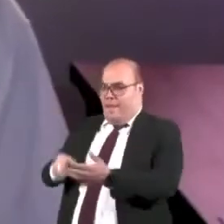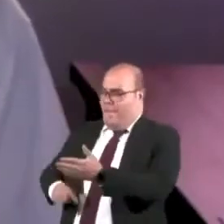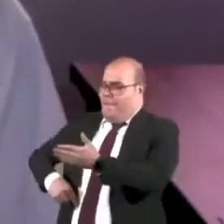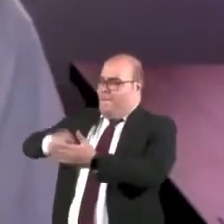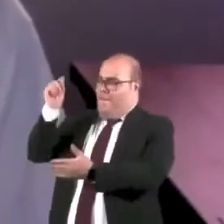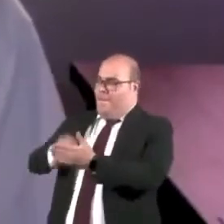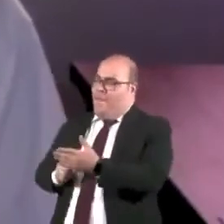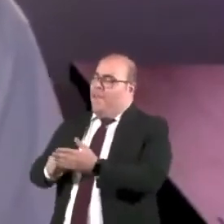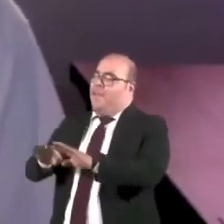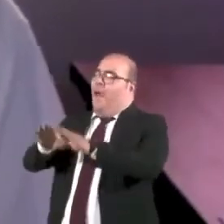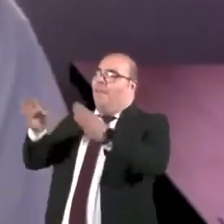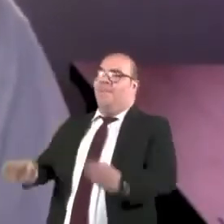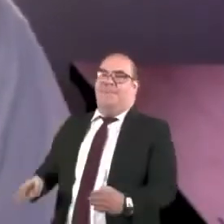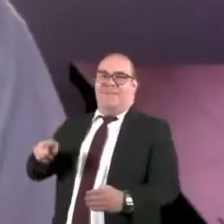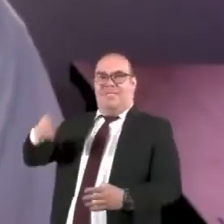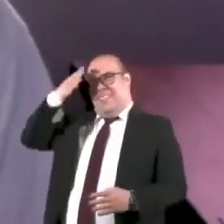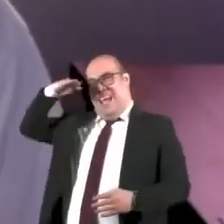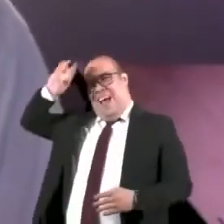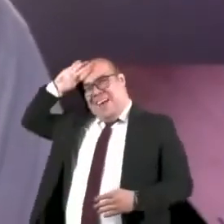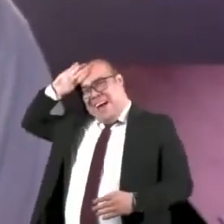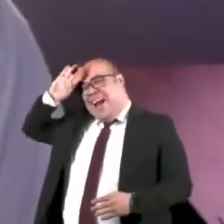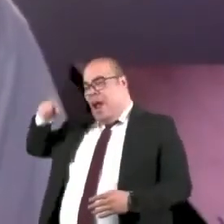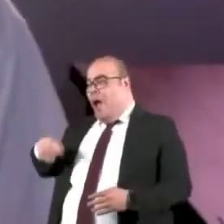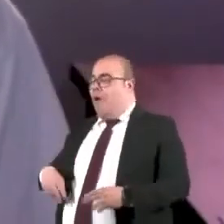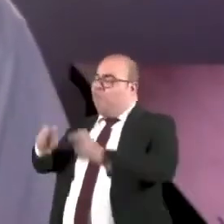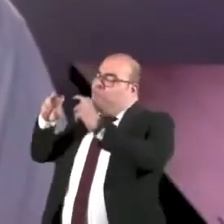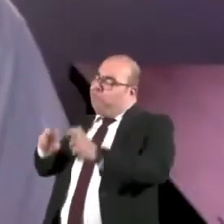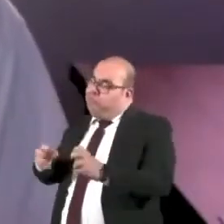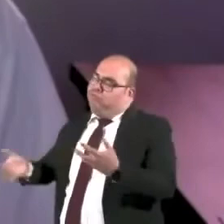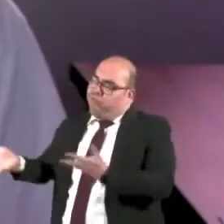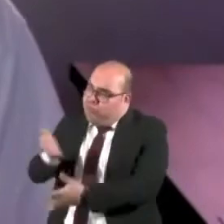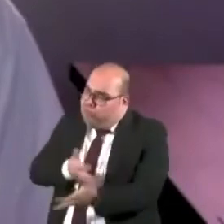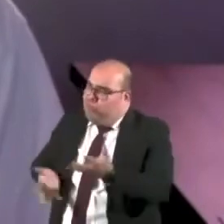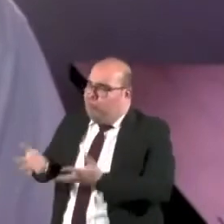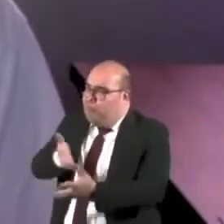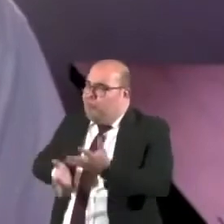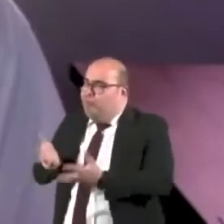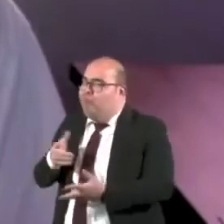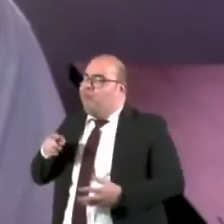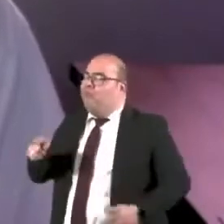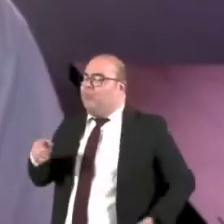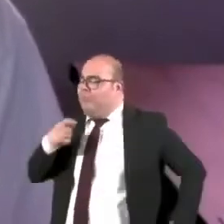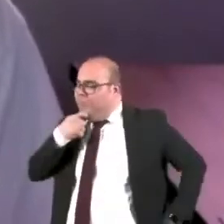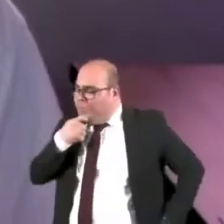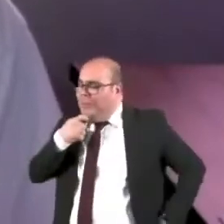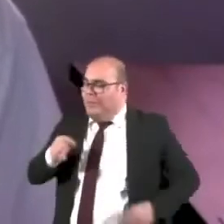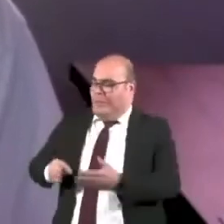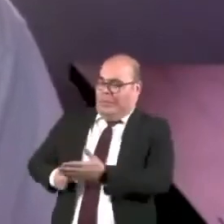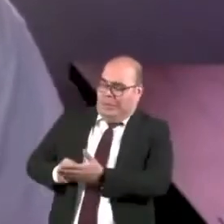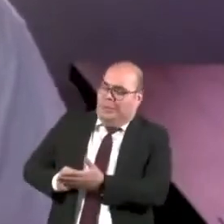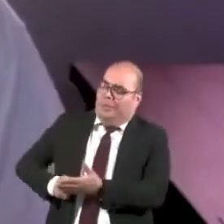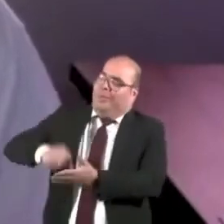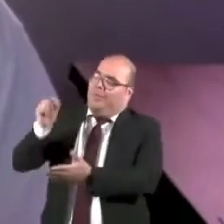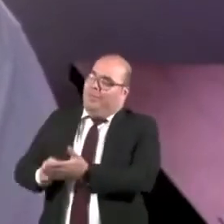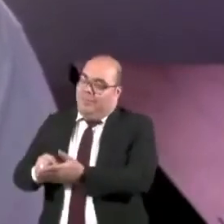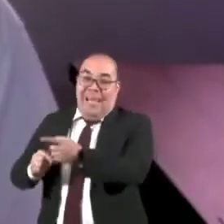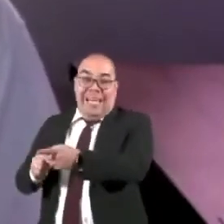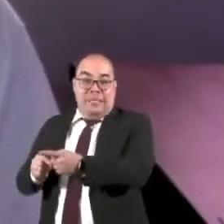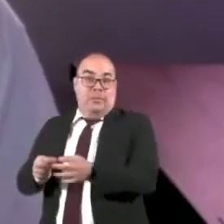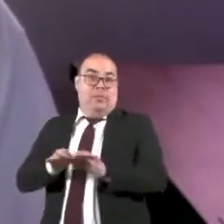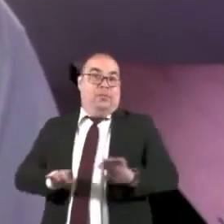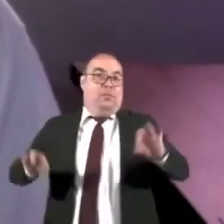del acuerdo, lo cual para mí pues representa bastante, en el sentido de que bueno,